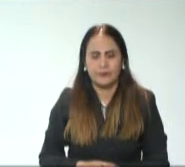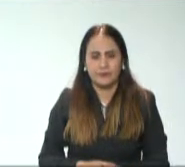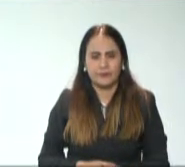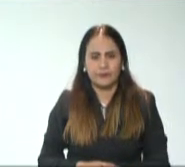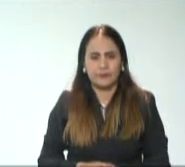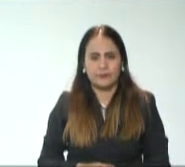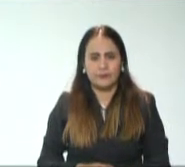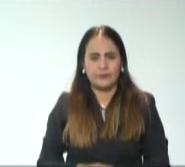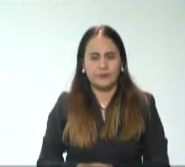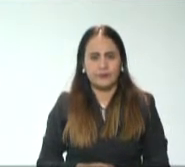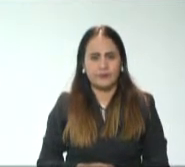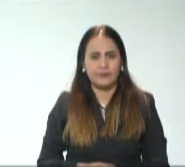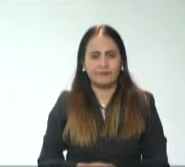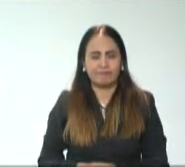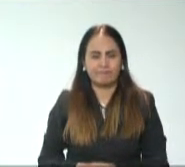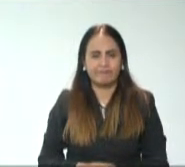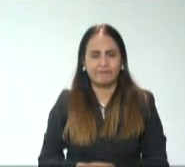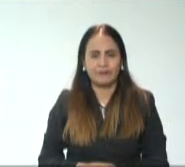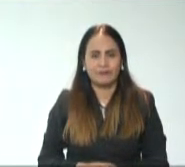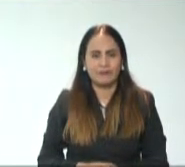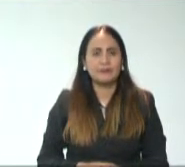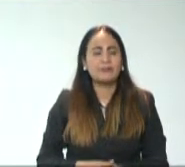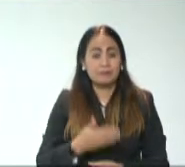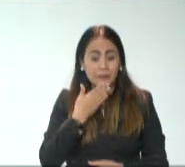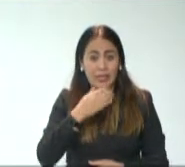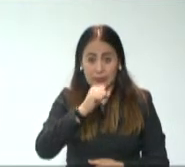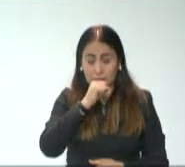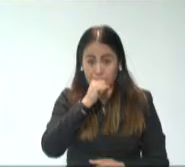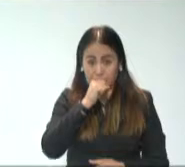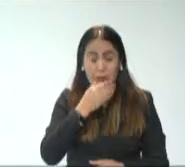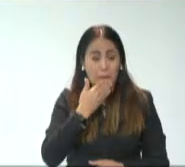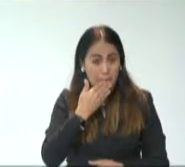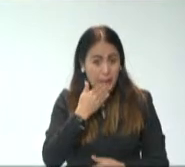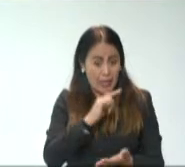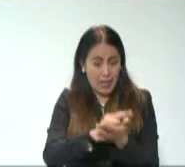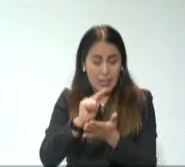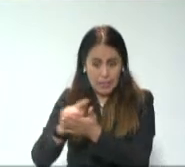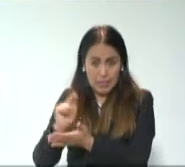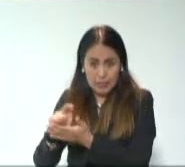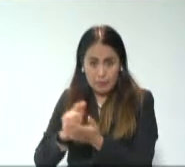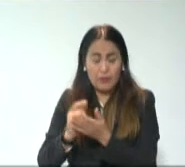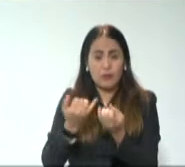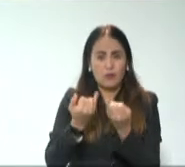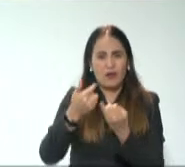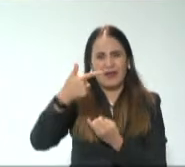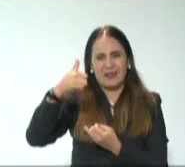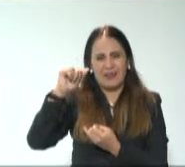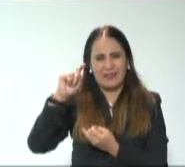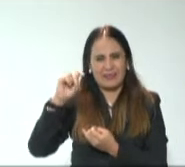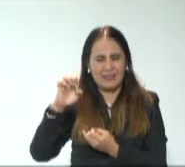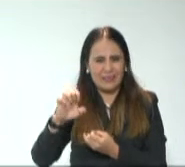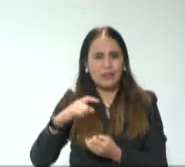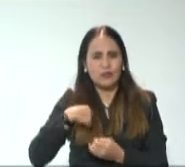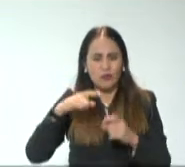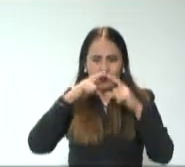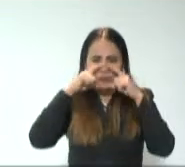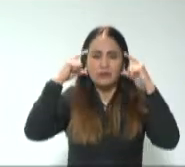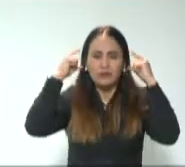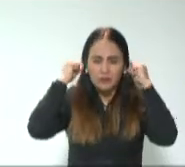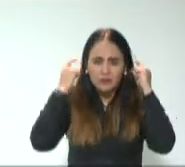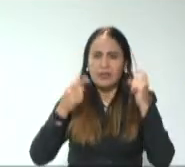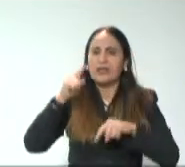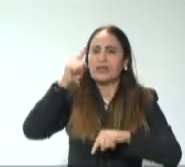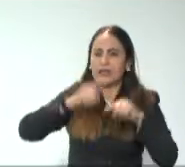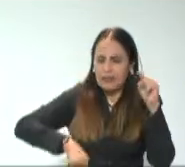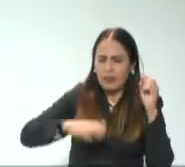adelante debidamente sanitizado el micrófono y siguiendo las instrucciones del dror gatel me quité el cubrebocas porque estamos